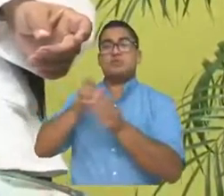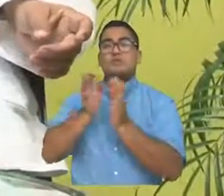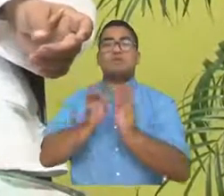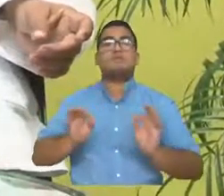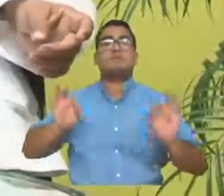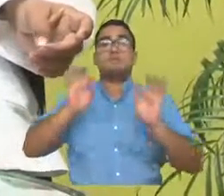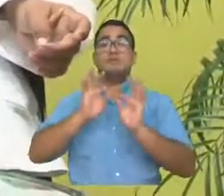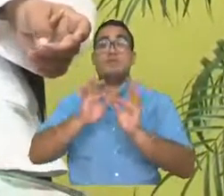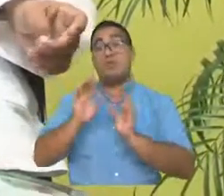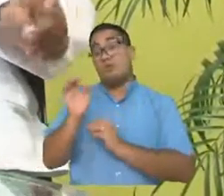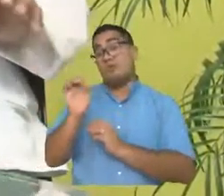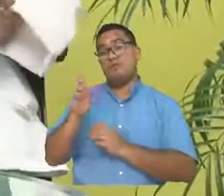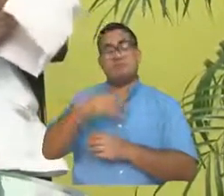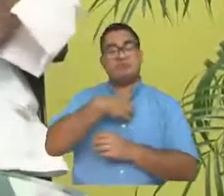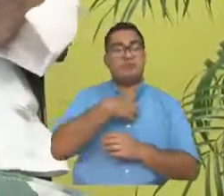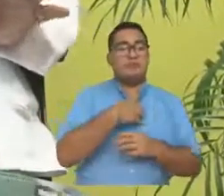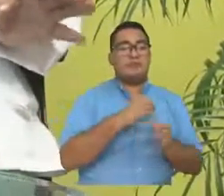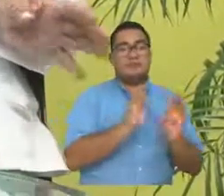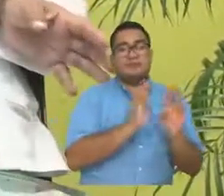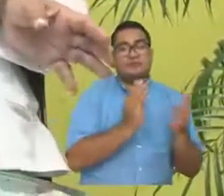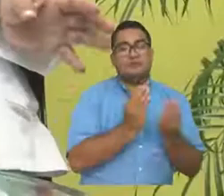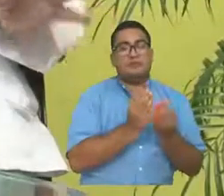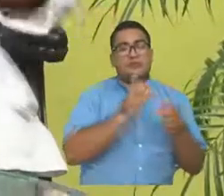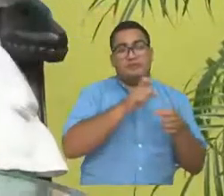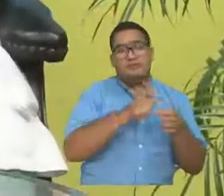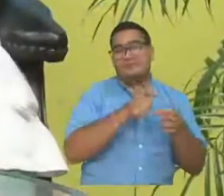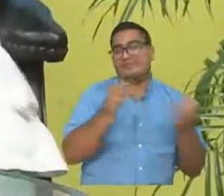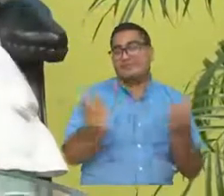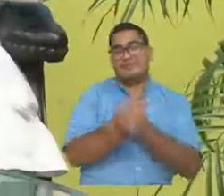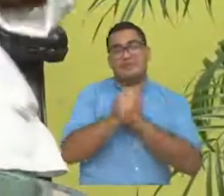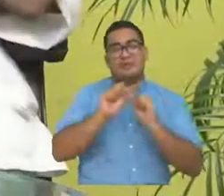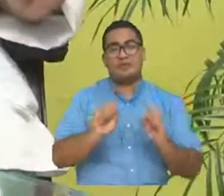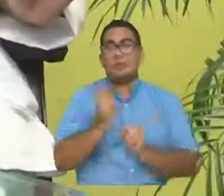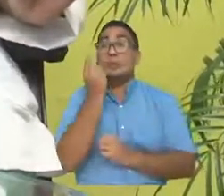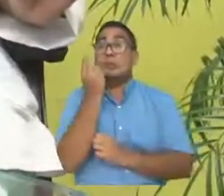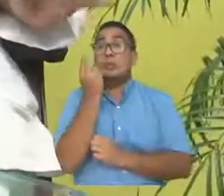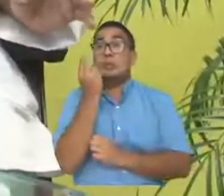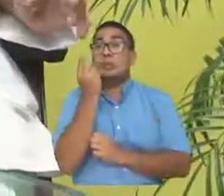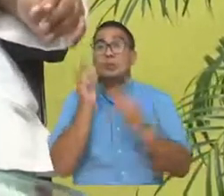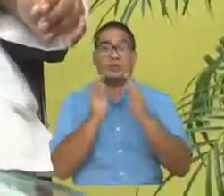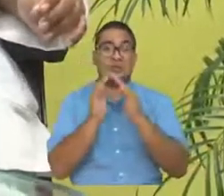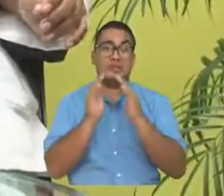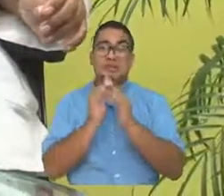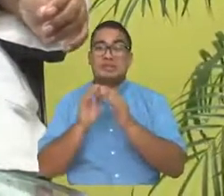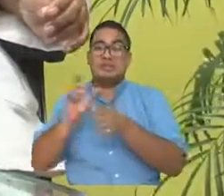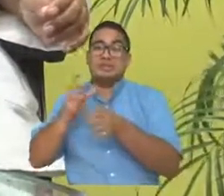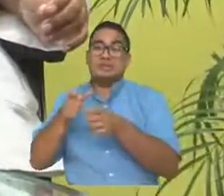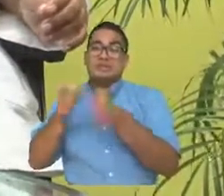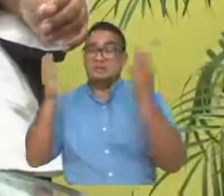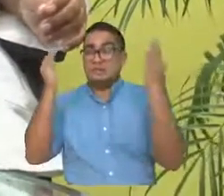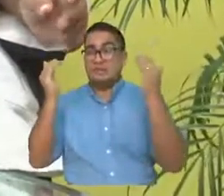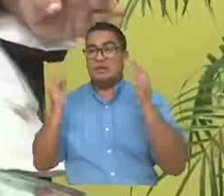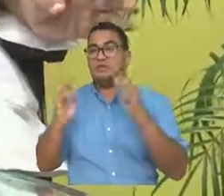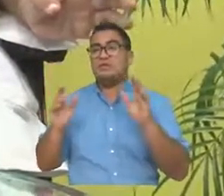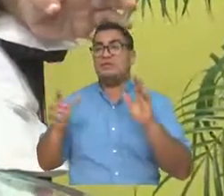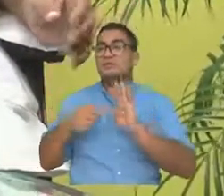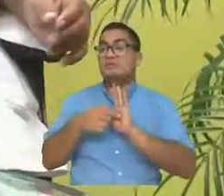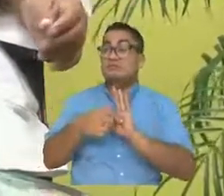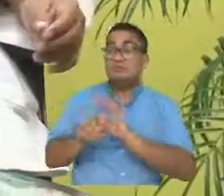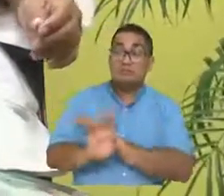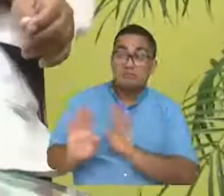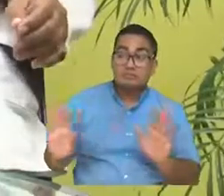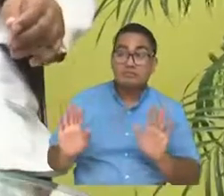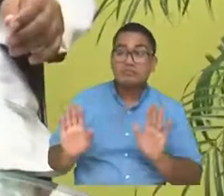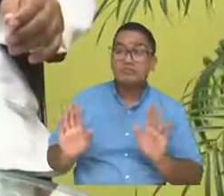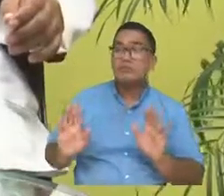limpiarlo, y las paredes también, una vez que te pasó, también tenés que limpiarlo. Cada vez que la persona va al baño,